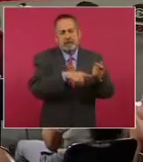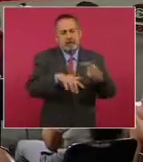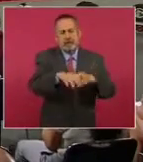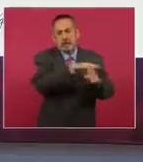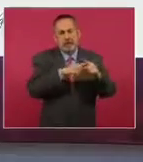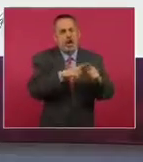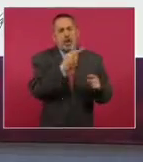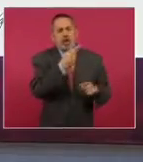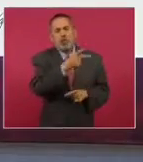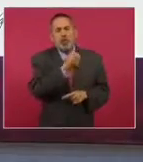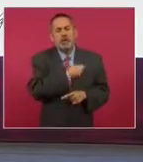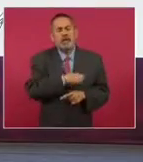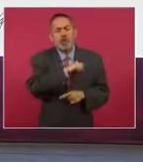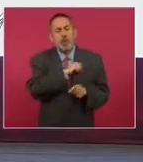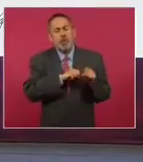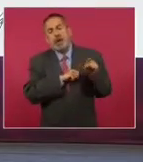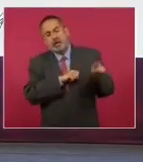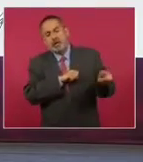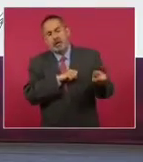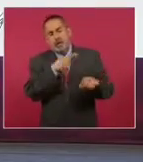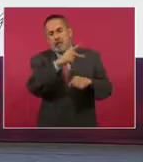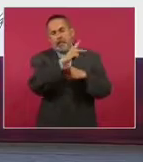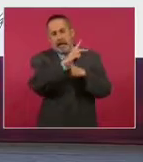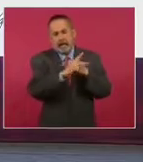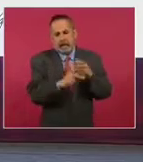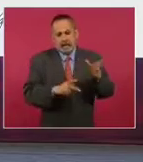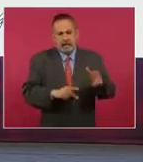la salud pública de su país.